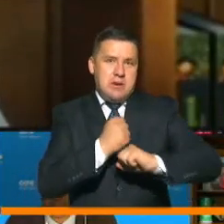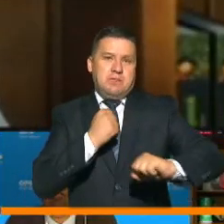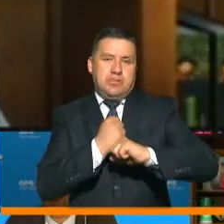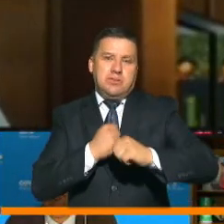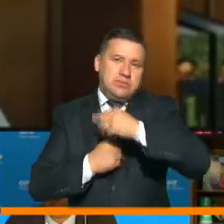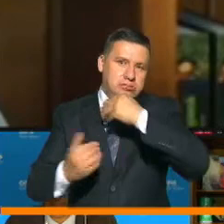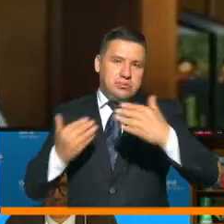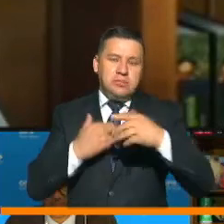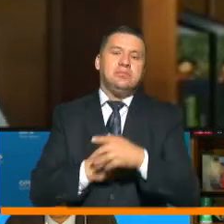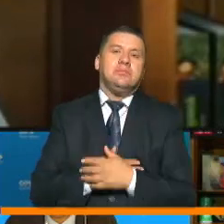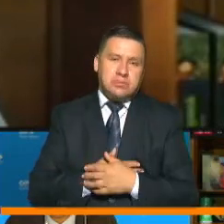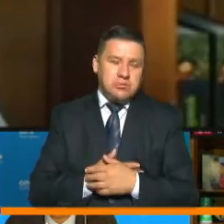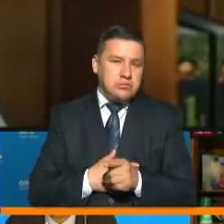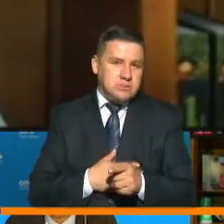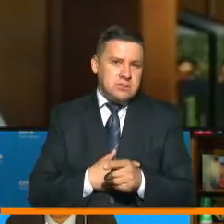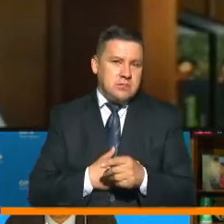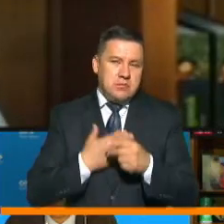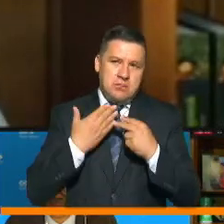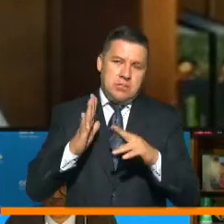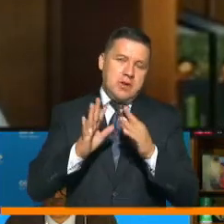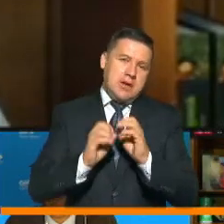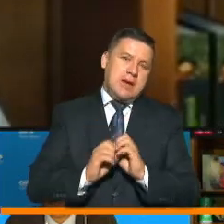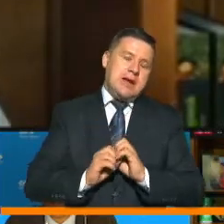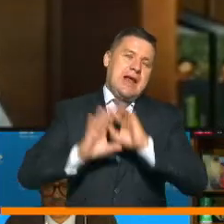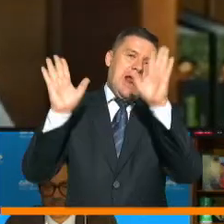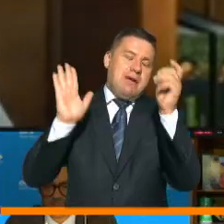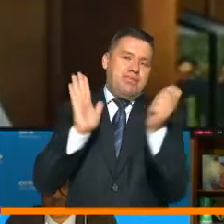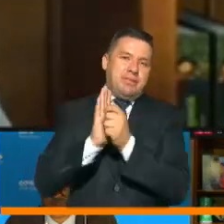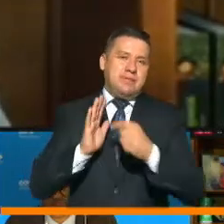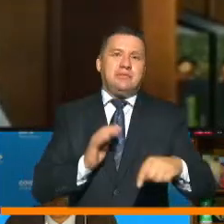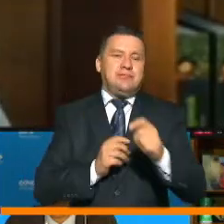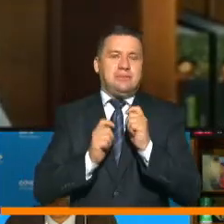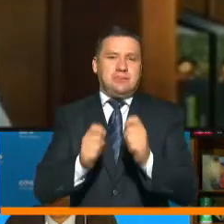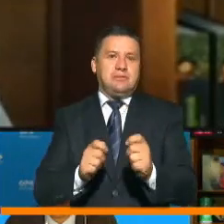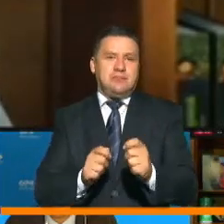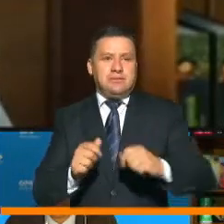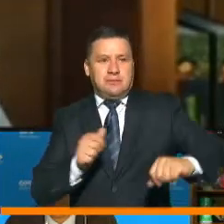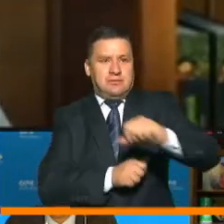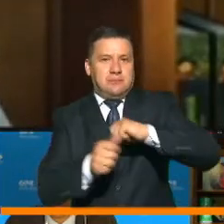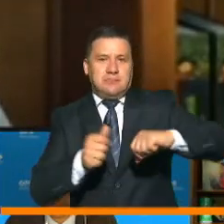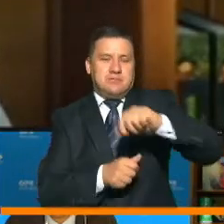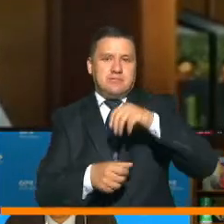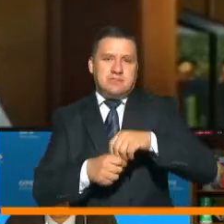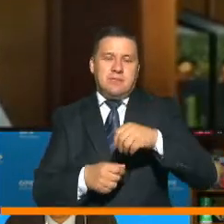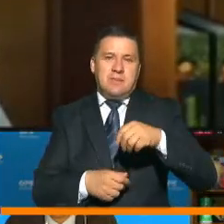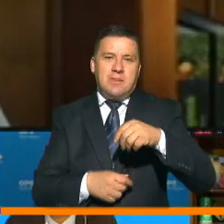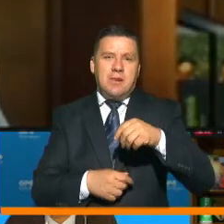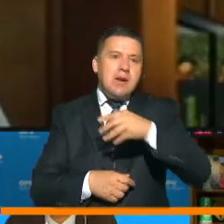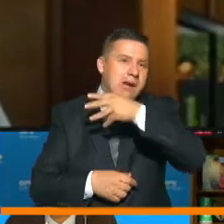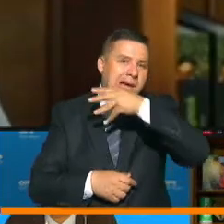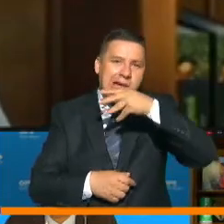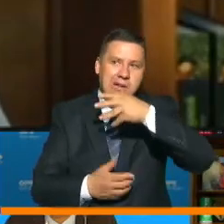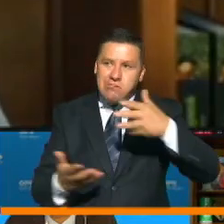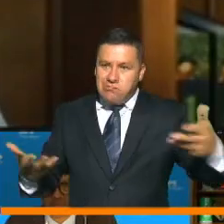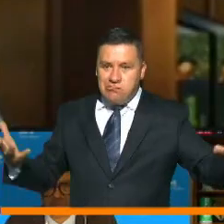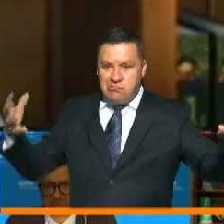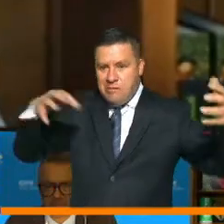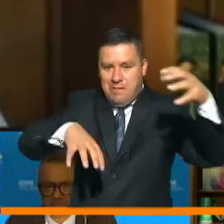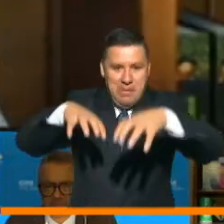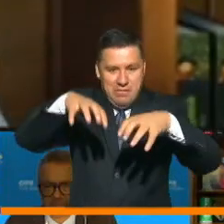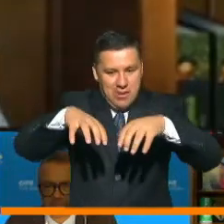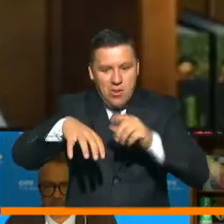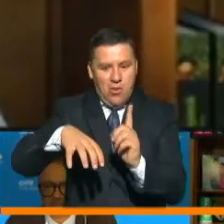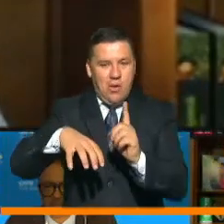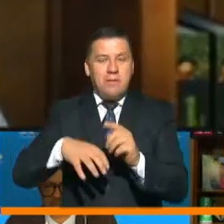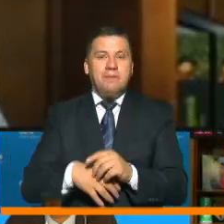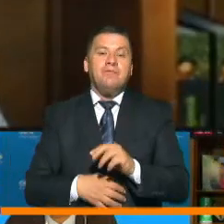a nuestros campesinos, y que con esta obra indudablemente estaremos dándole esa reactivación económica al campo. Y finalmente, como usted lo menciona,